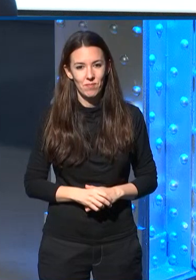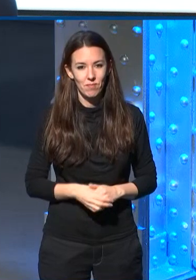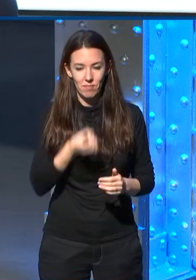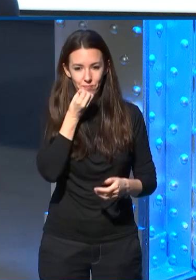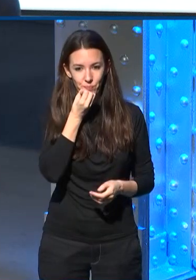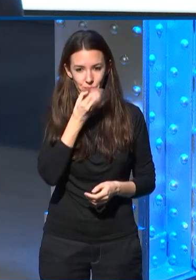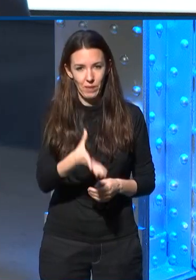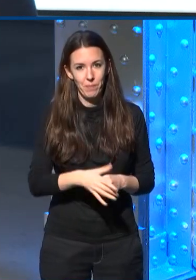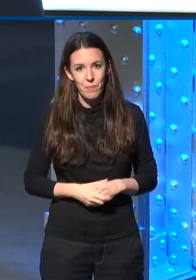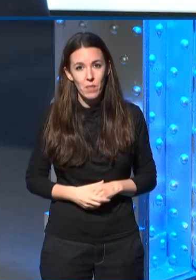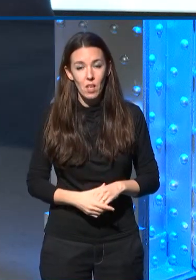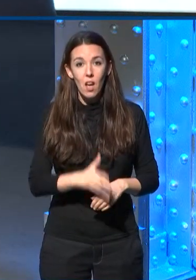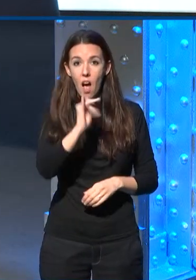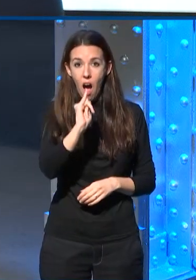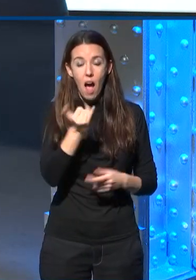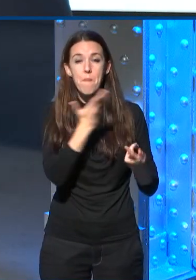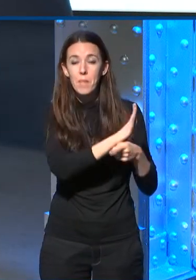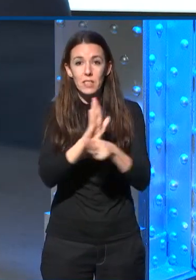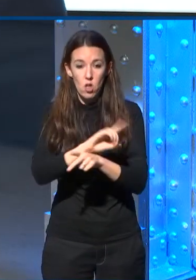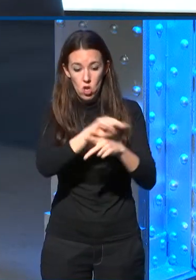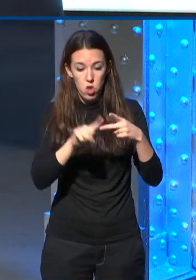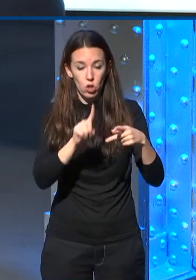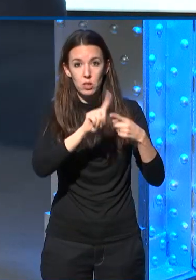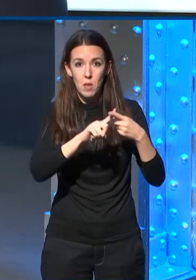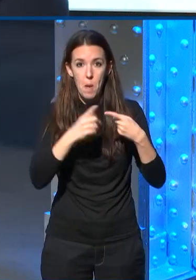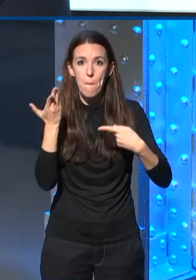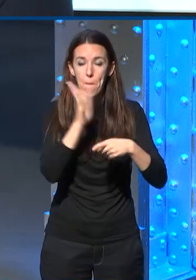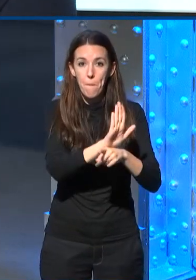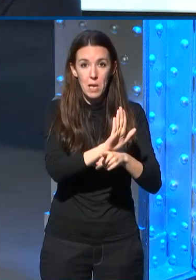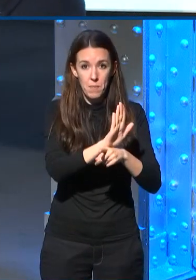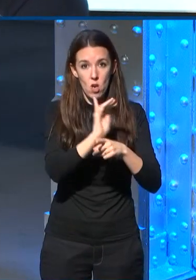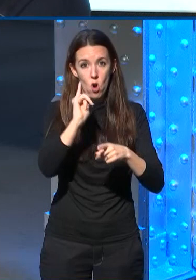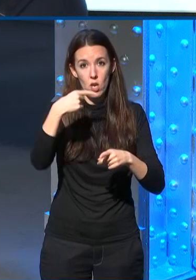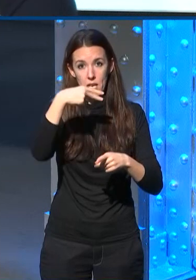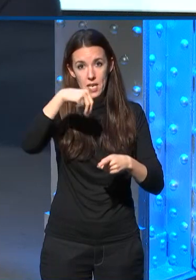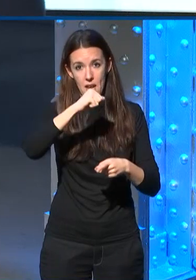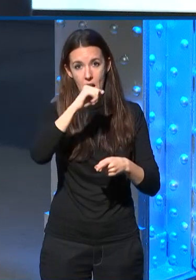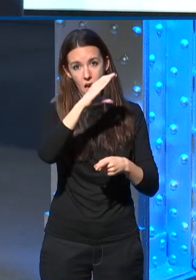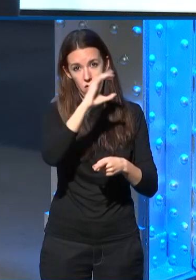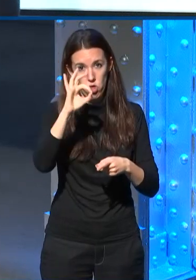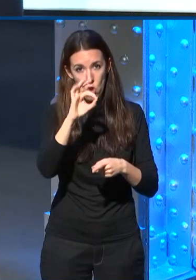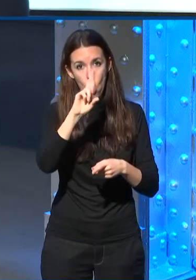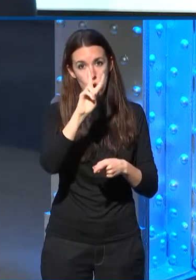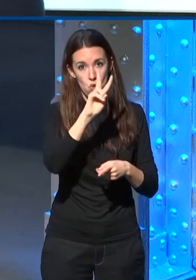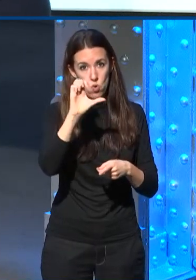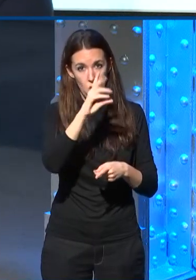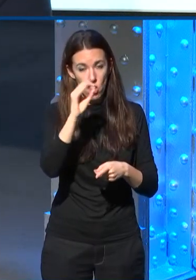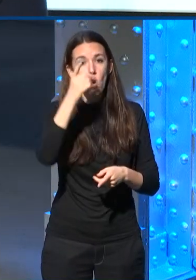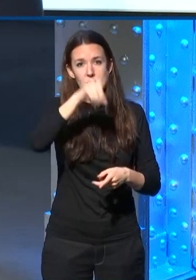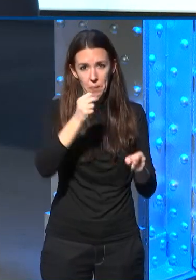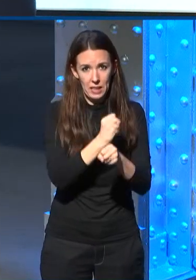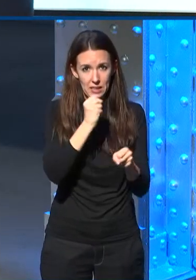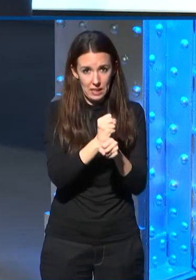Bien, tenemos dos presentaciones. Primero, Ignacio Arruego, que trabaja en el INTA también, es jefe